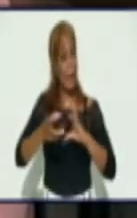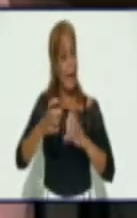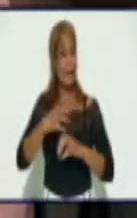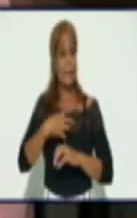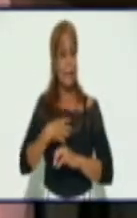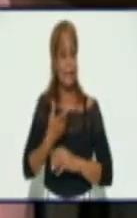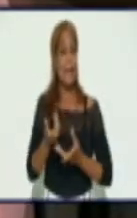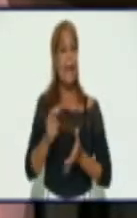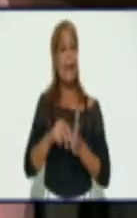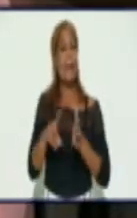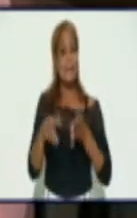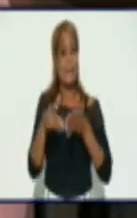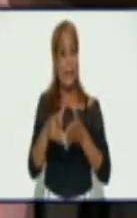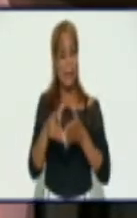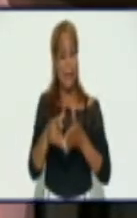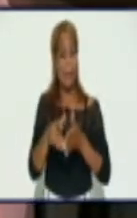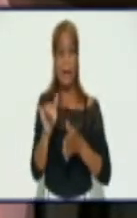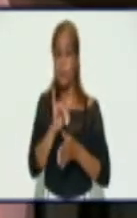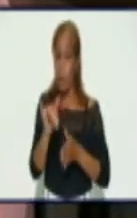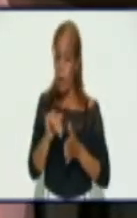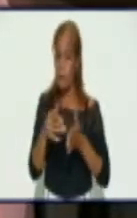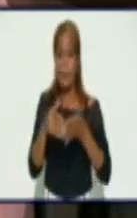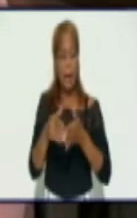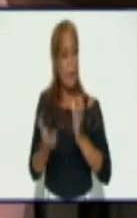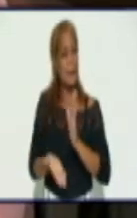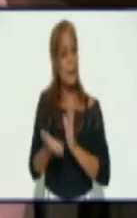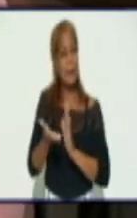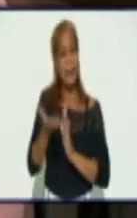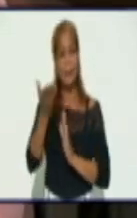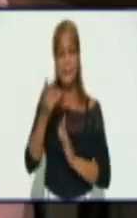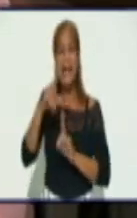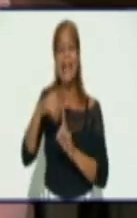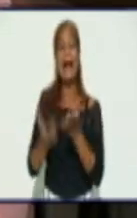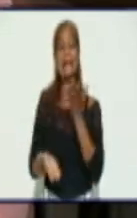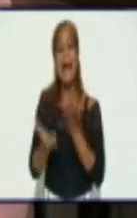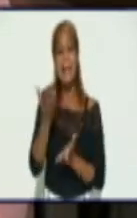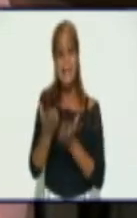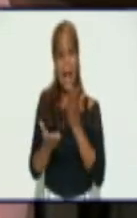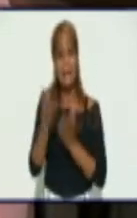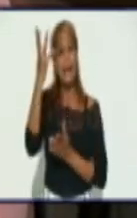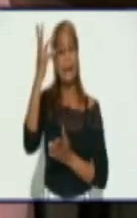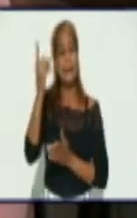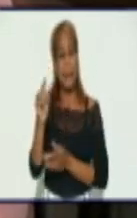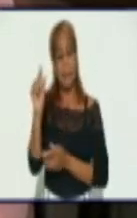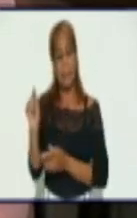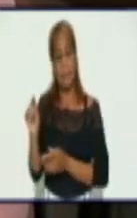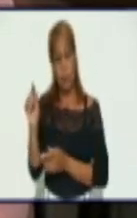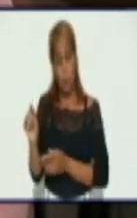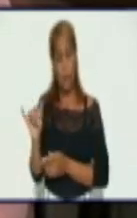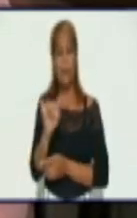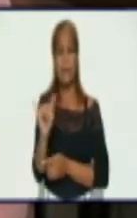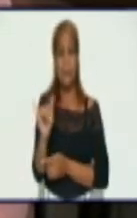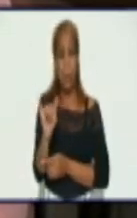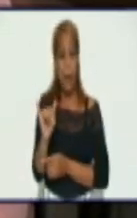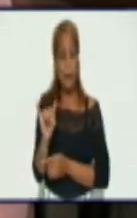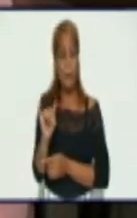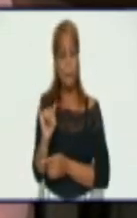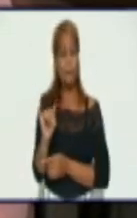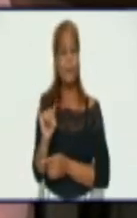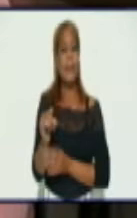también de nuestra provincia, que incrementa la tasa de incidencia en los últimos 15 días, que también incrementa el número de